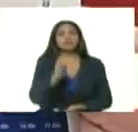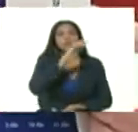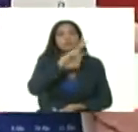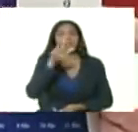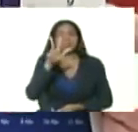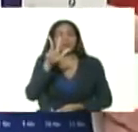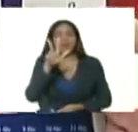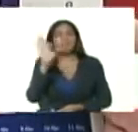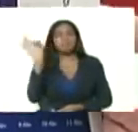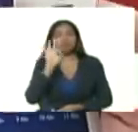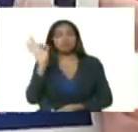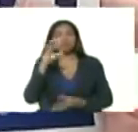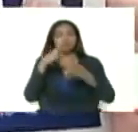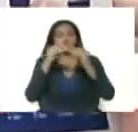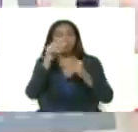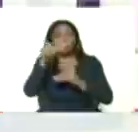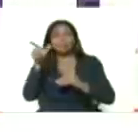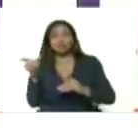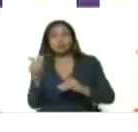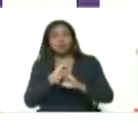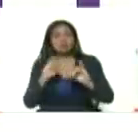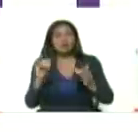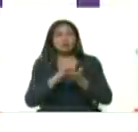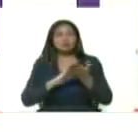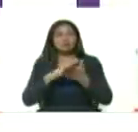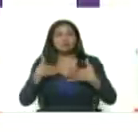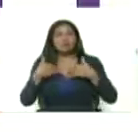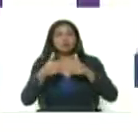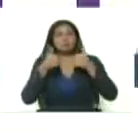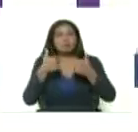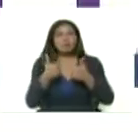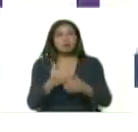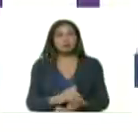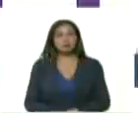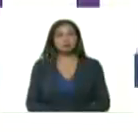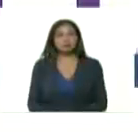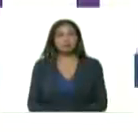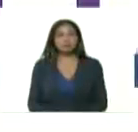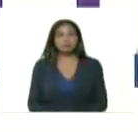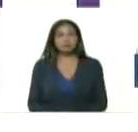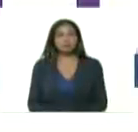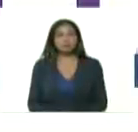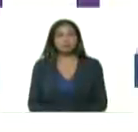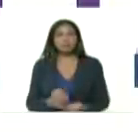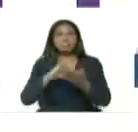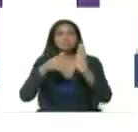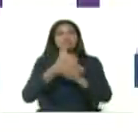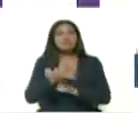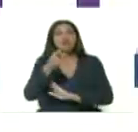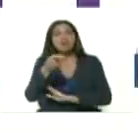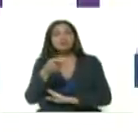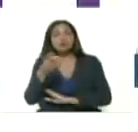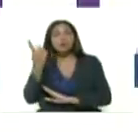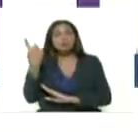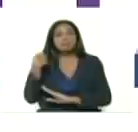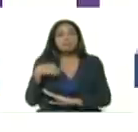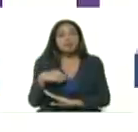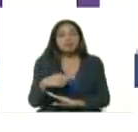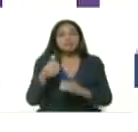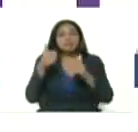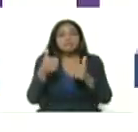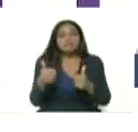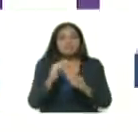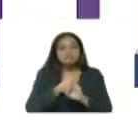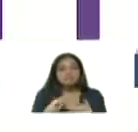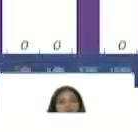53,1% de todos los pacientes ya están completamente recuperados. Es decir, tienen una PCR